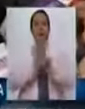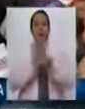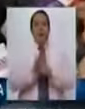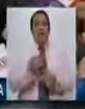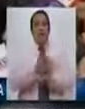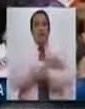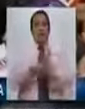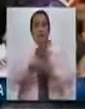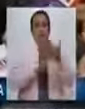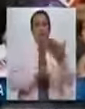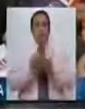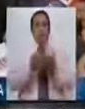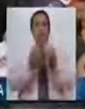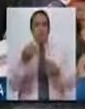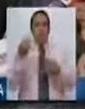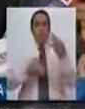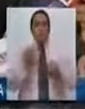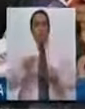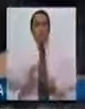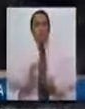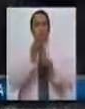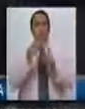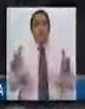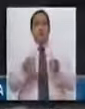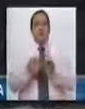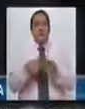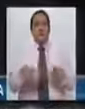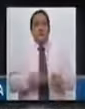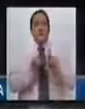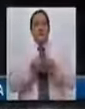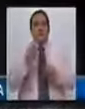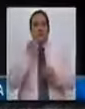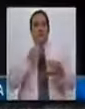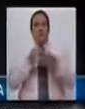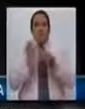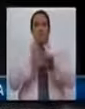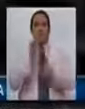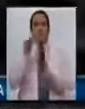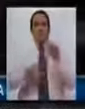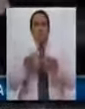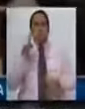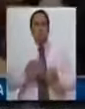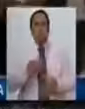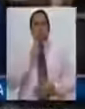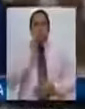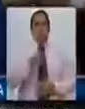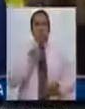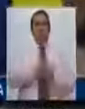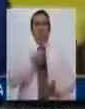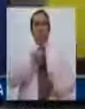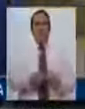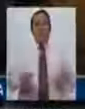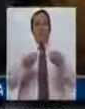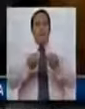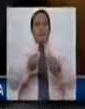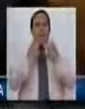económico, previo a un informe de las comisiones especializadas. Castiglioni expresó que la ley de presupuesto prohíbe una bonificación